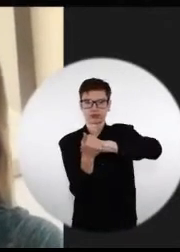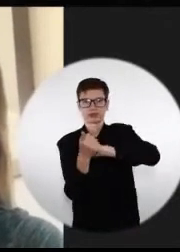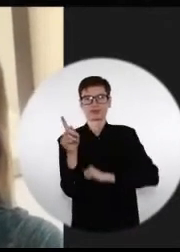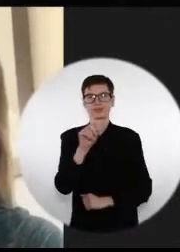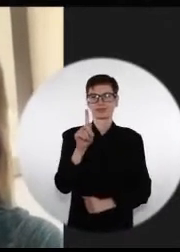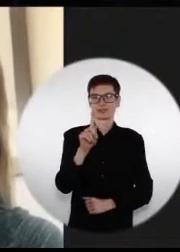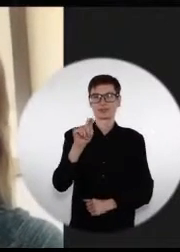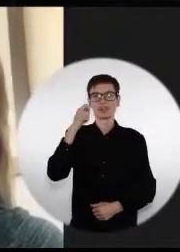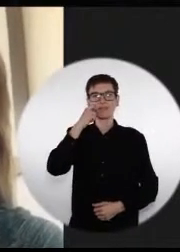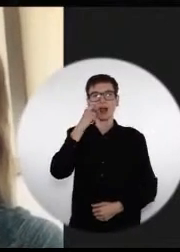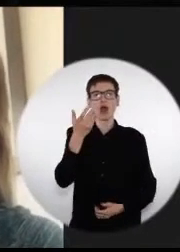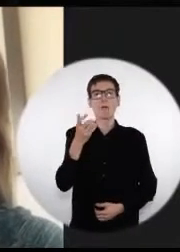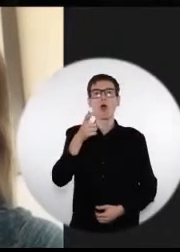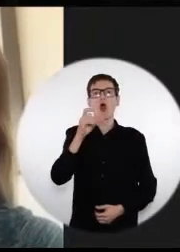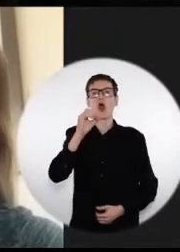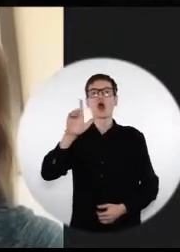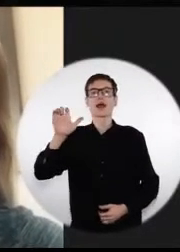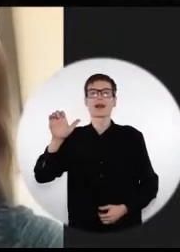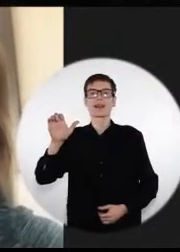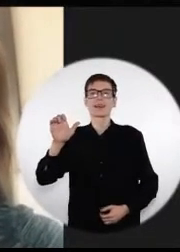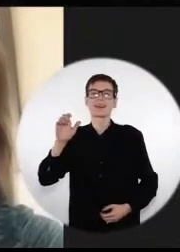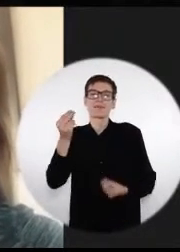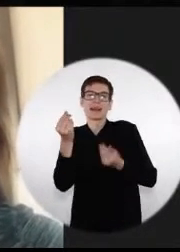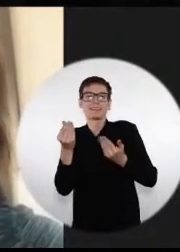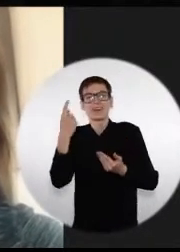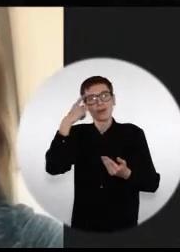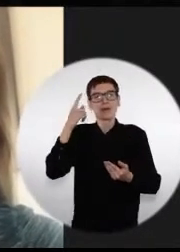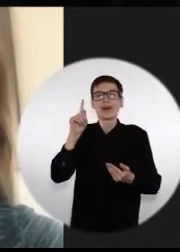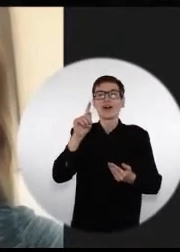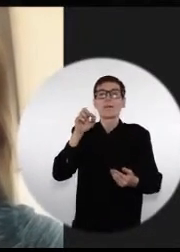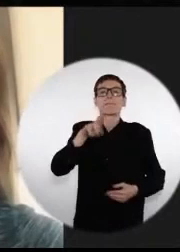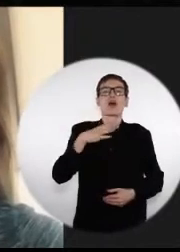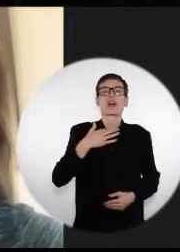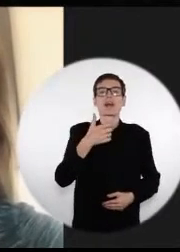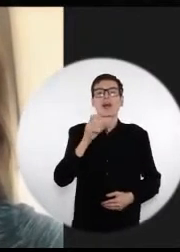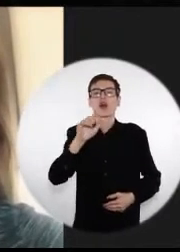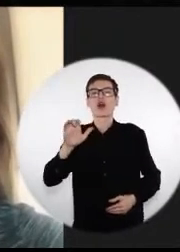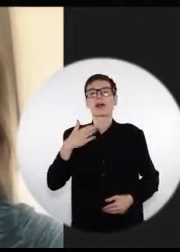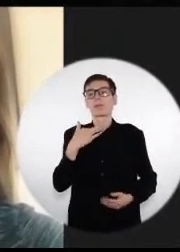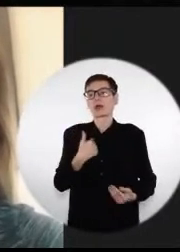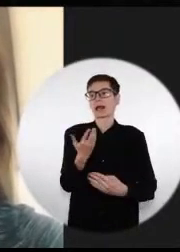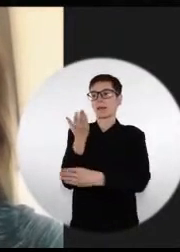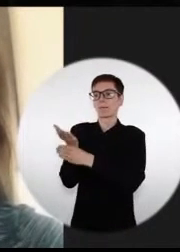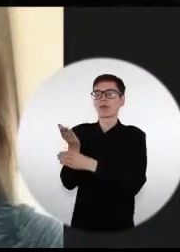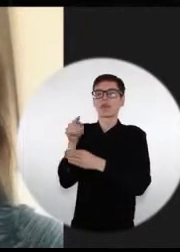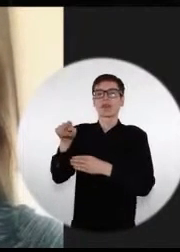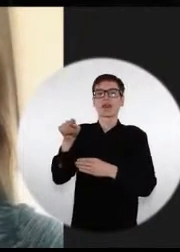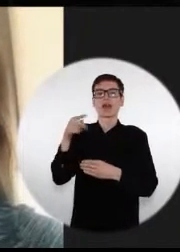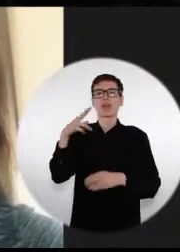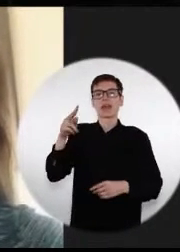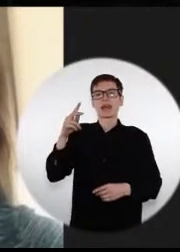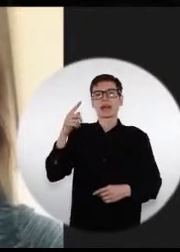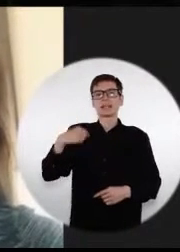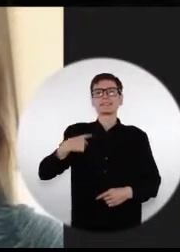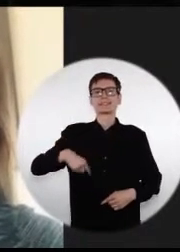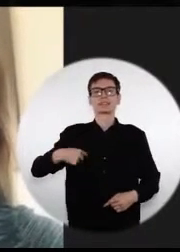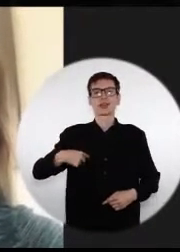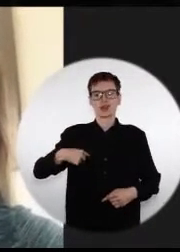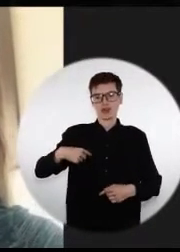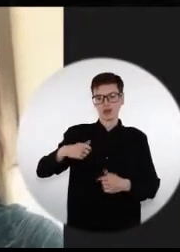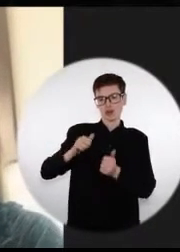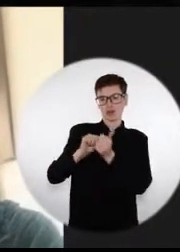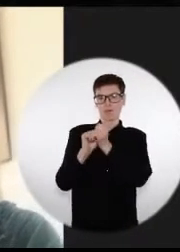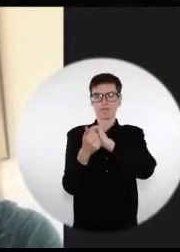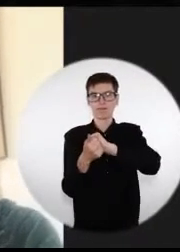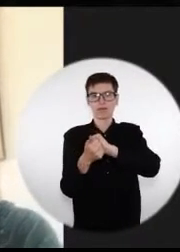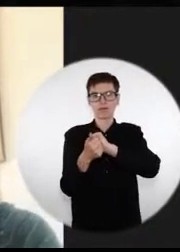no se corresponde con ningún idioma hablado la lengua de señas entonces como no sé pues como un google caché pero es peor con google es